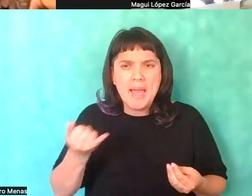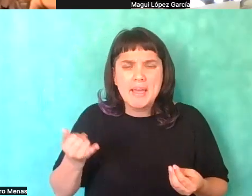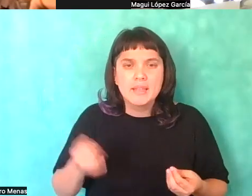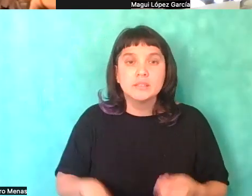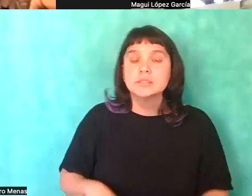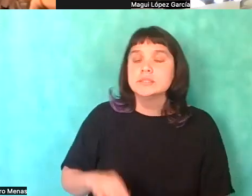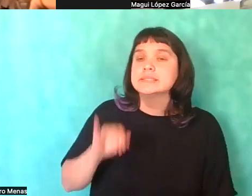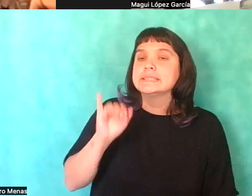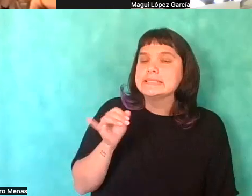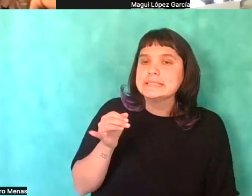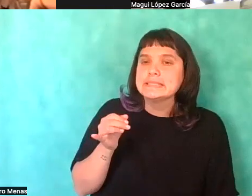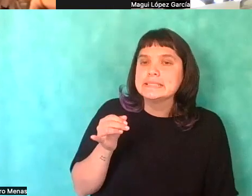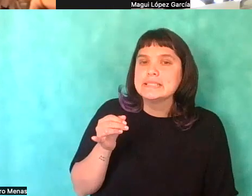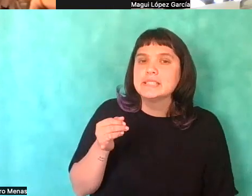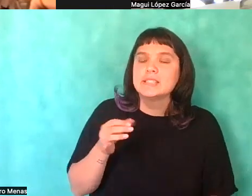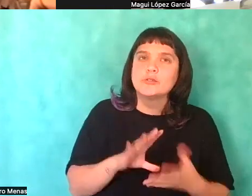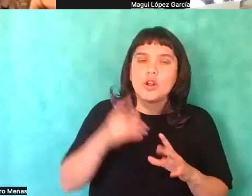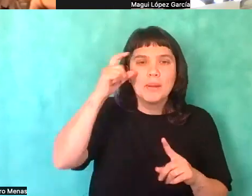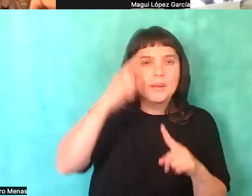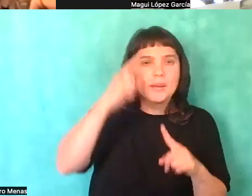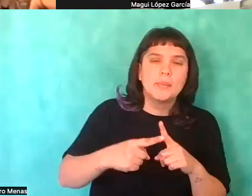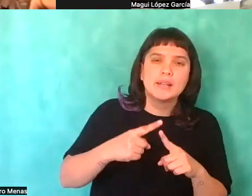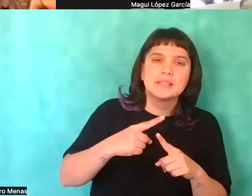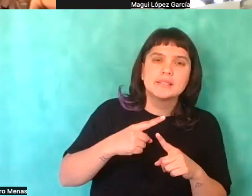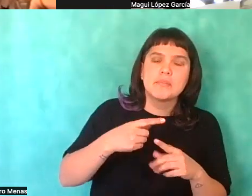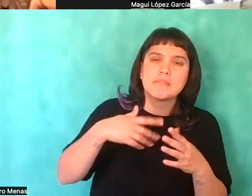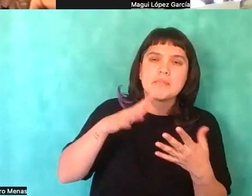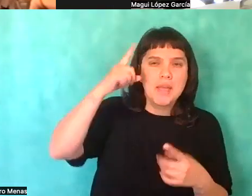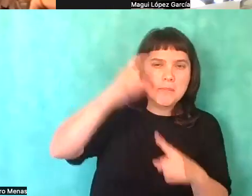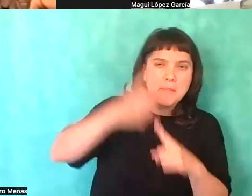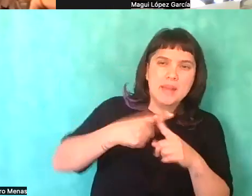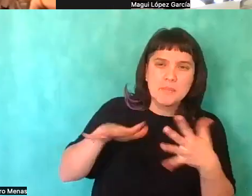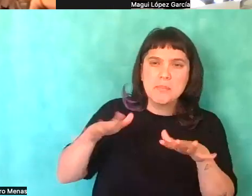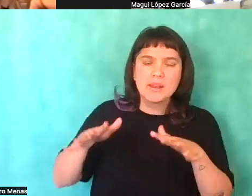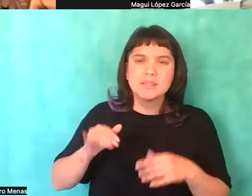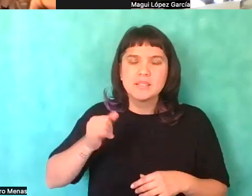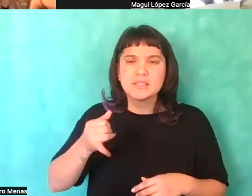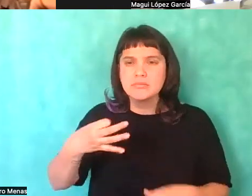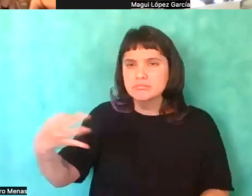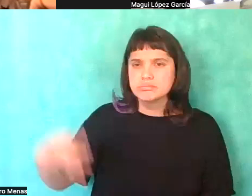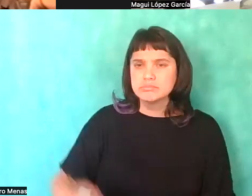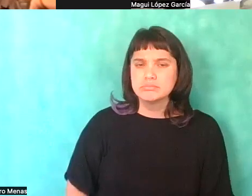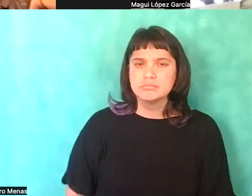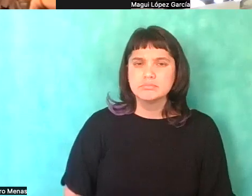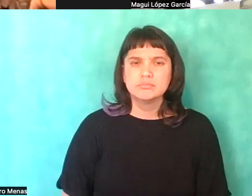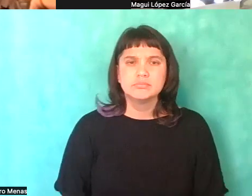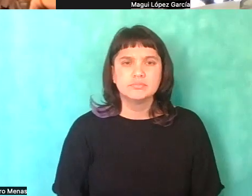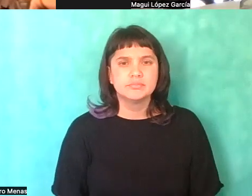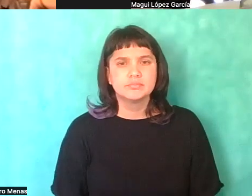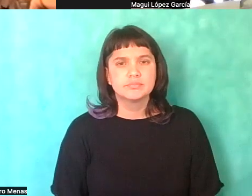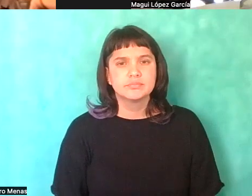más, experiencia. experiencias mucho más parecidas a eso. Sí, exactamente. Sí.